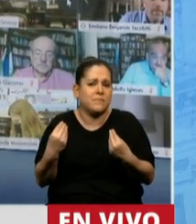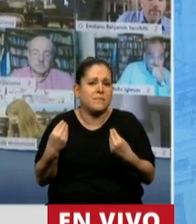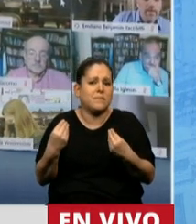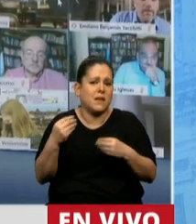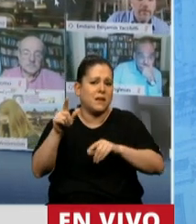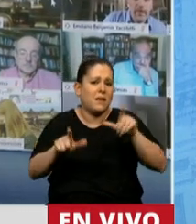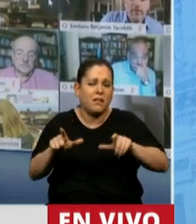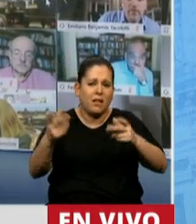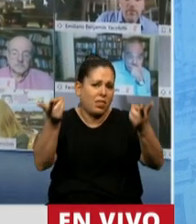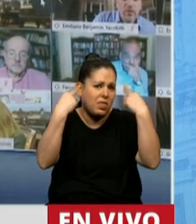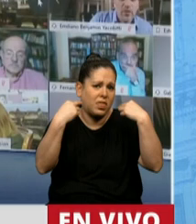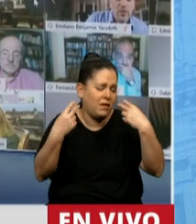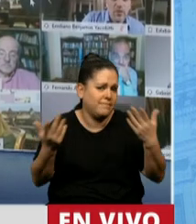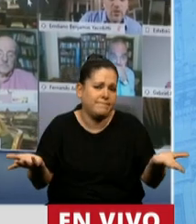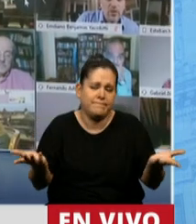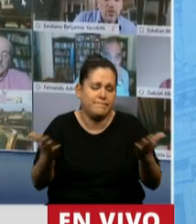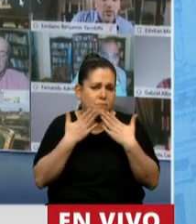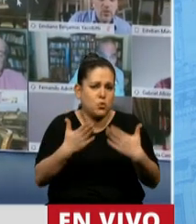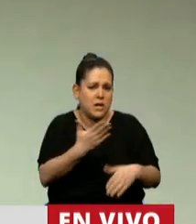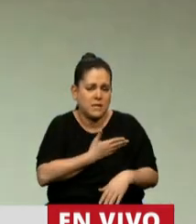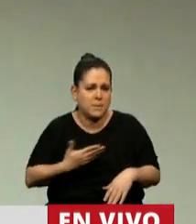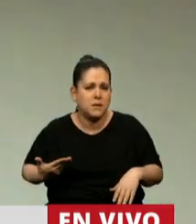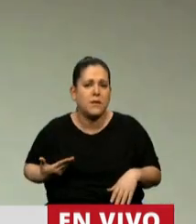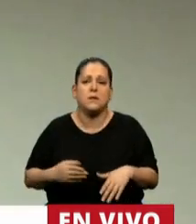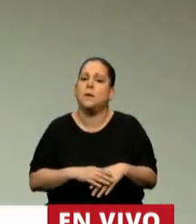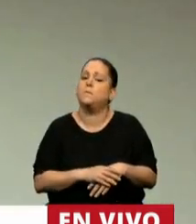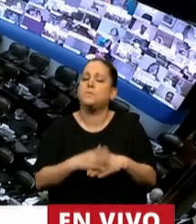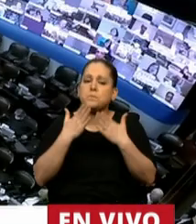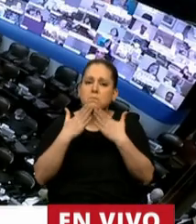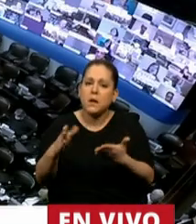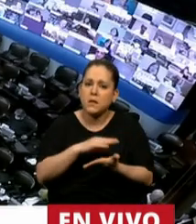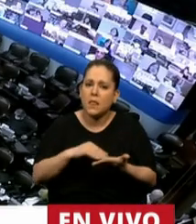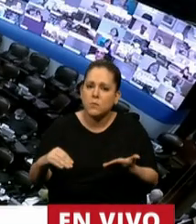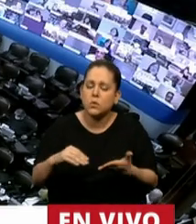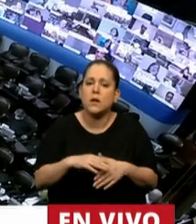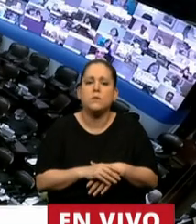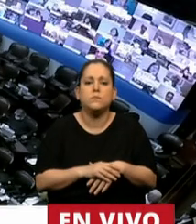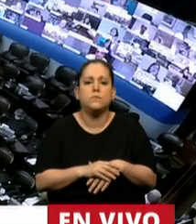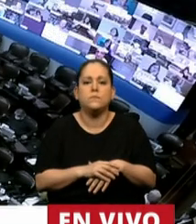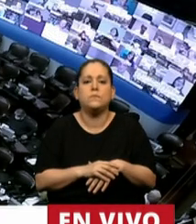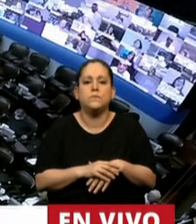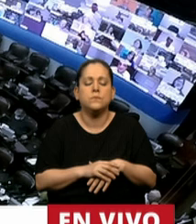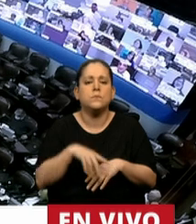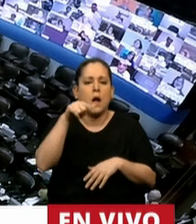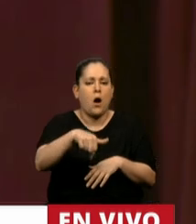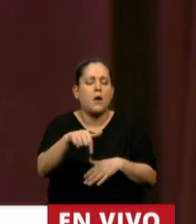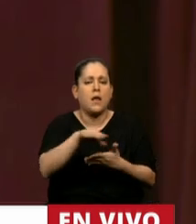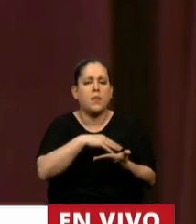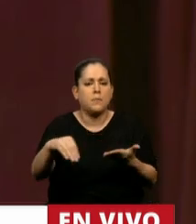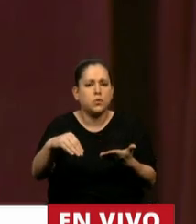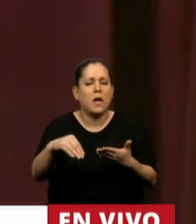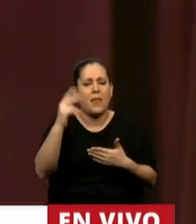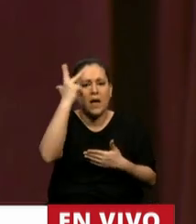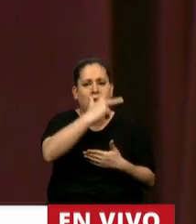eso es lo que nos pretende convertir Muchísimas gracias señor presidente gracias diputado tiene la palabra la diputada